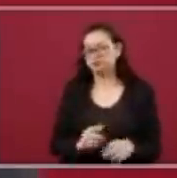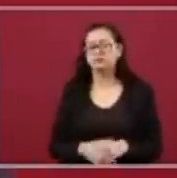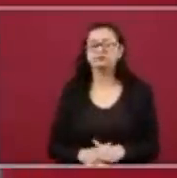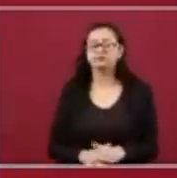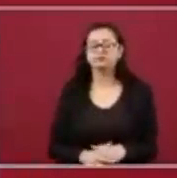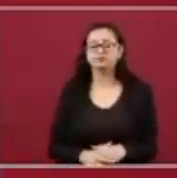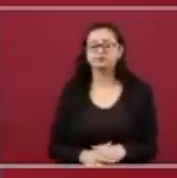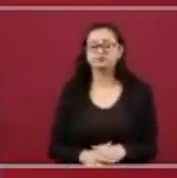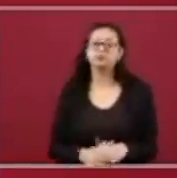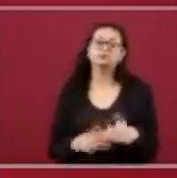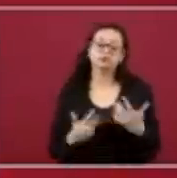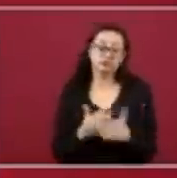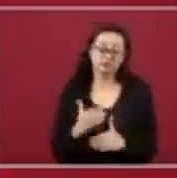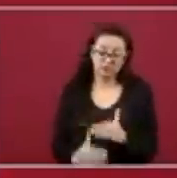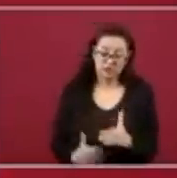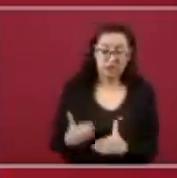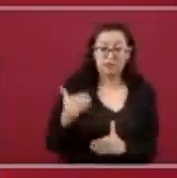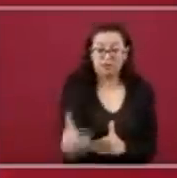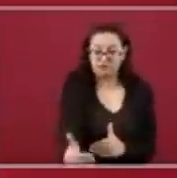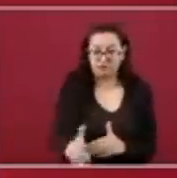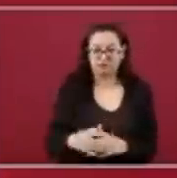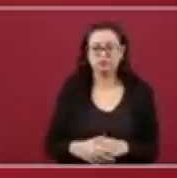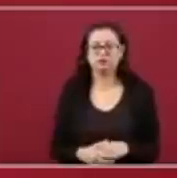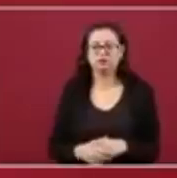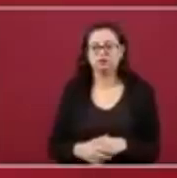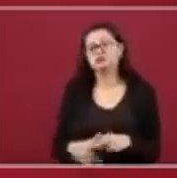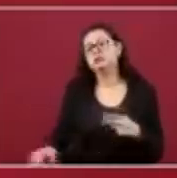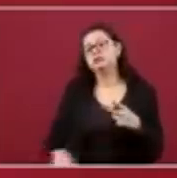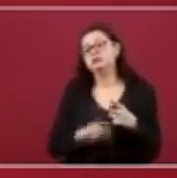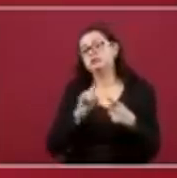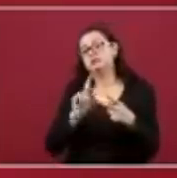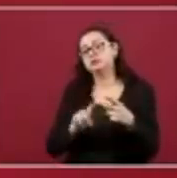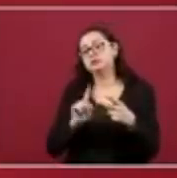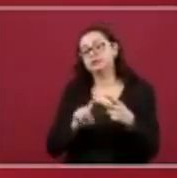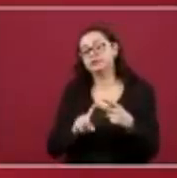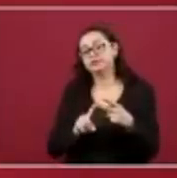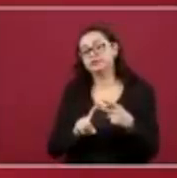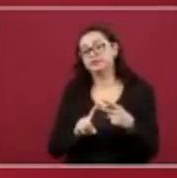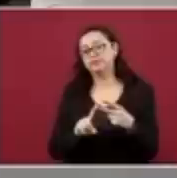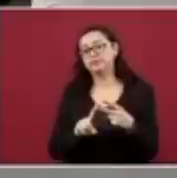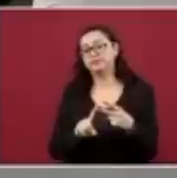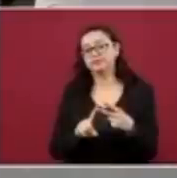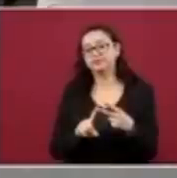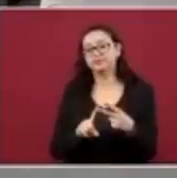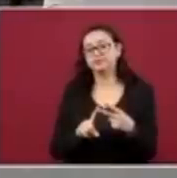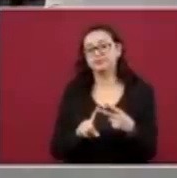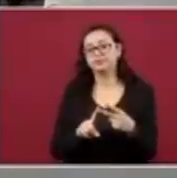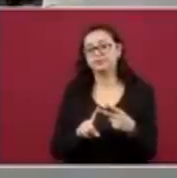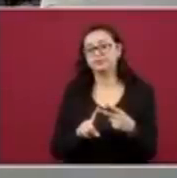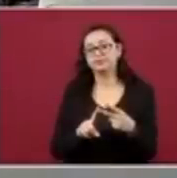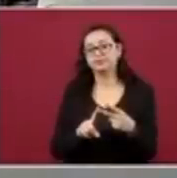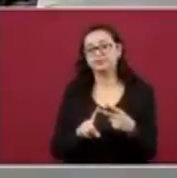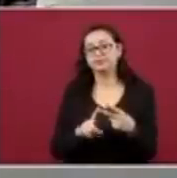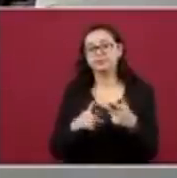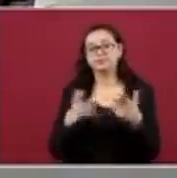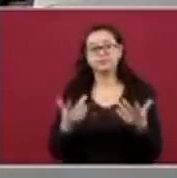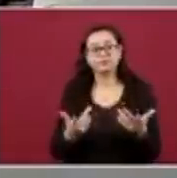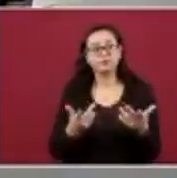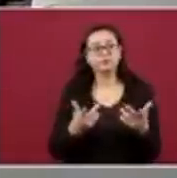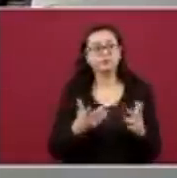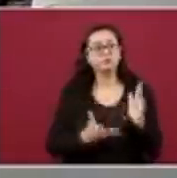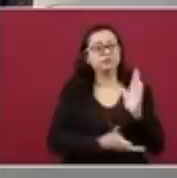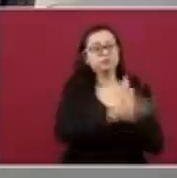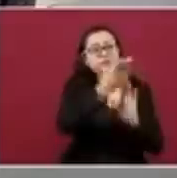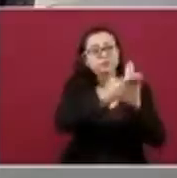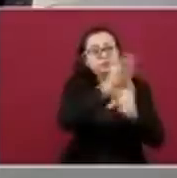Eso fue un avance. Lo segundo, se le dio importancia a las obras en proceso,